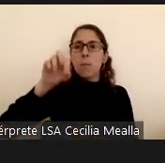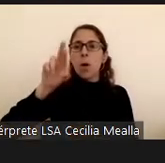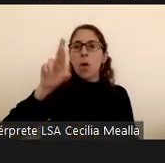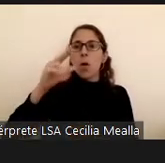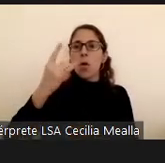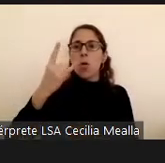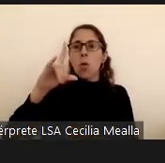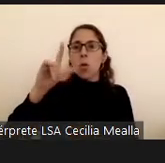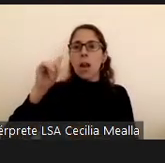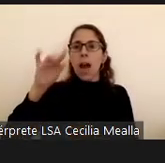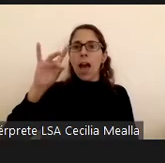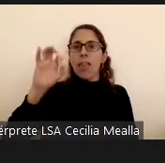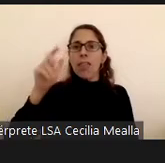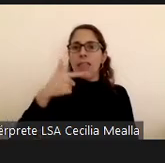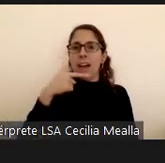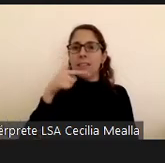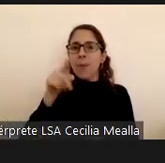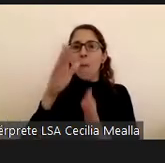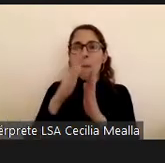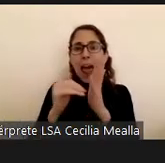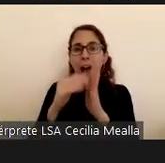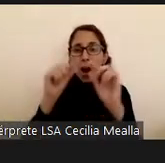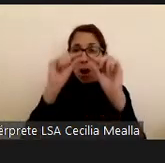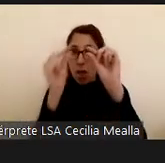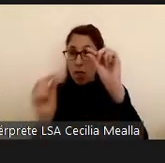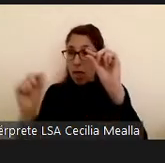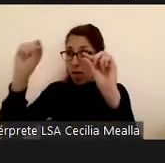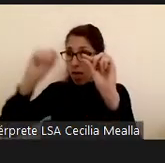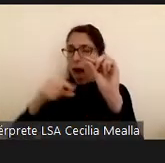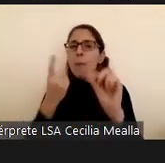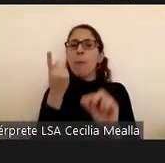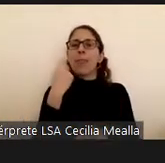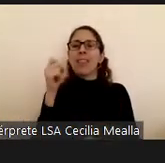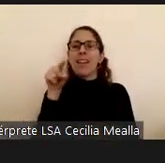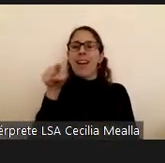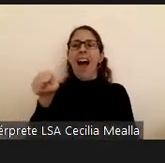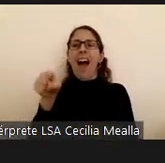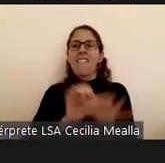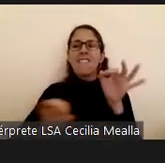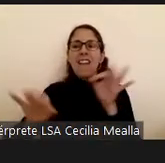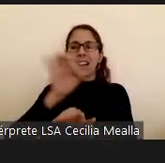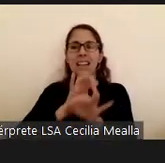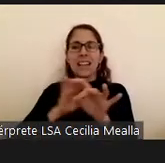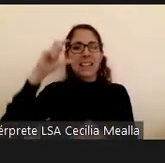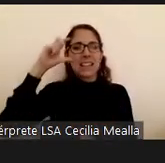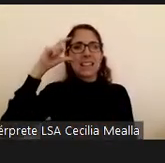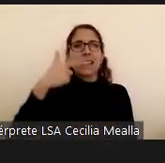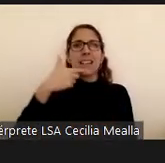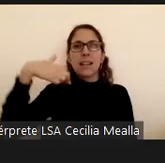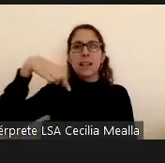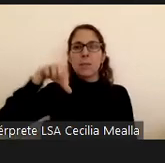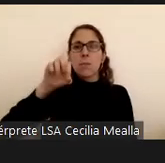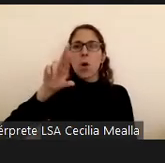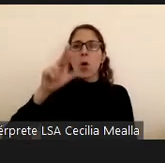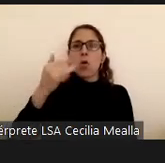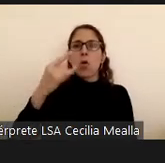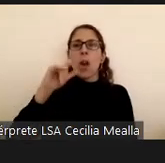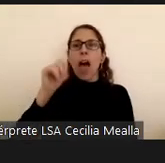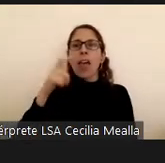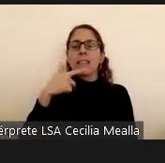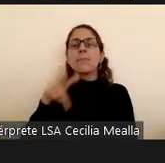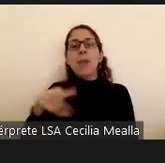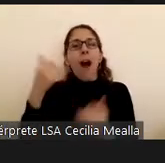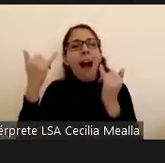bacterias esporuladas. Entonces, bueno, ¿con qué técnica yo puedo ver los esporos? Hay coloraciones para esporos,